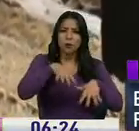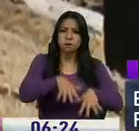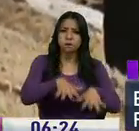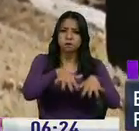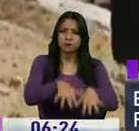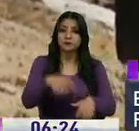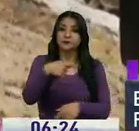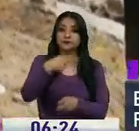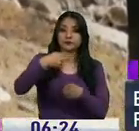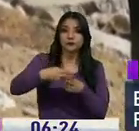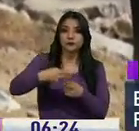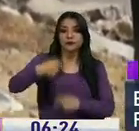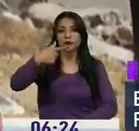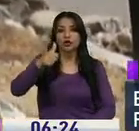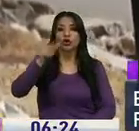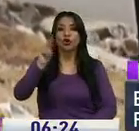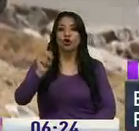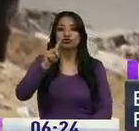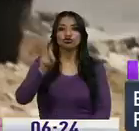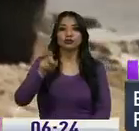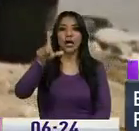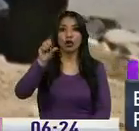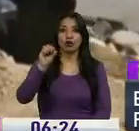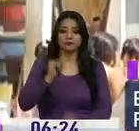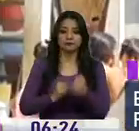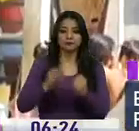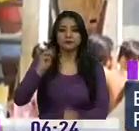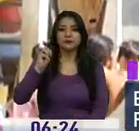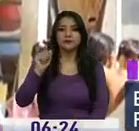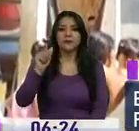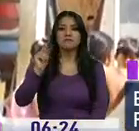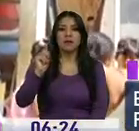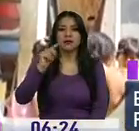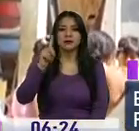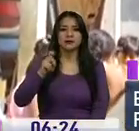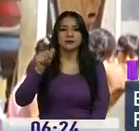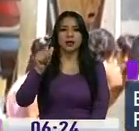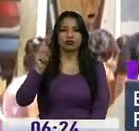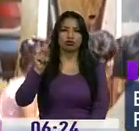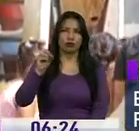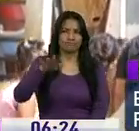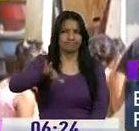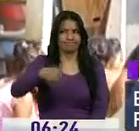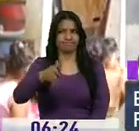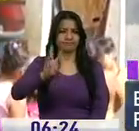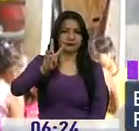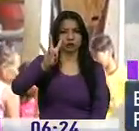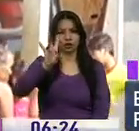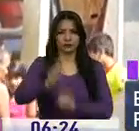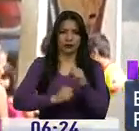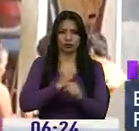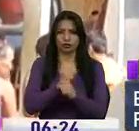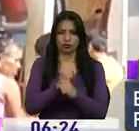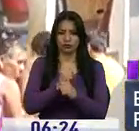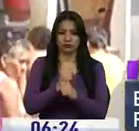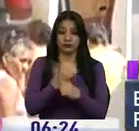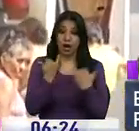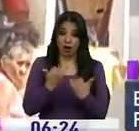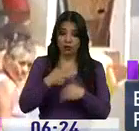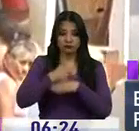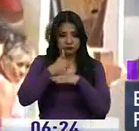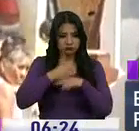nombres de Gonzalo Manzano, aproximadamente de 68 años de edad. Las unidades están verificando el estado